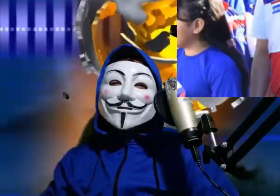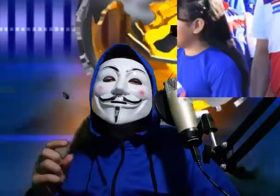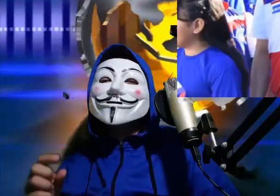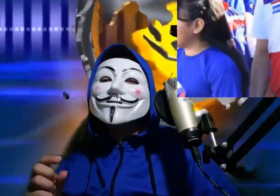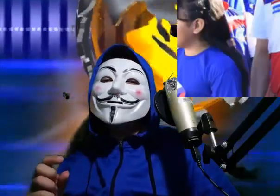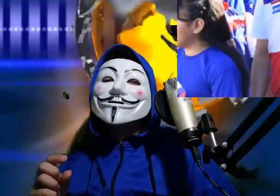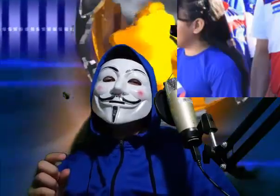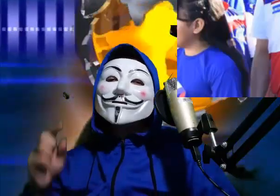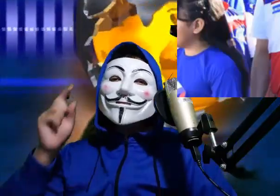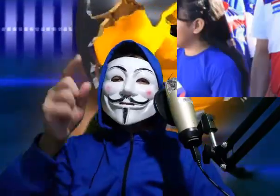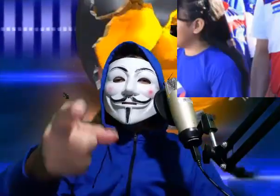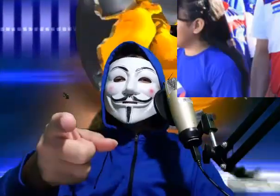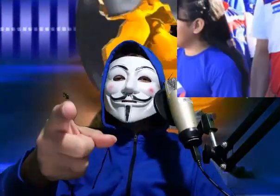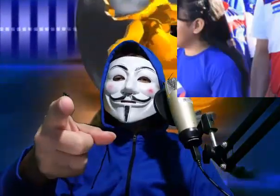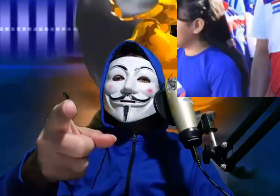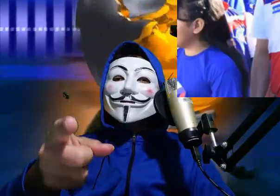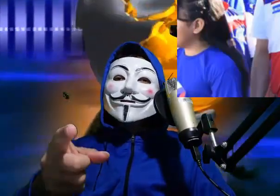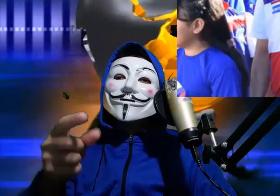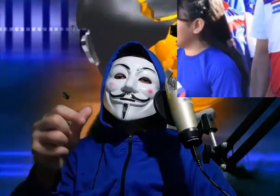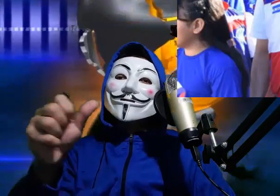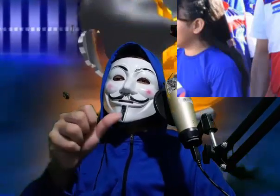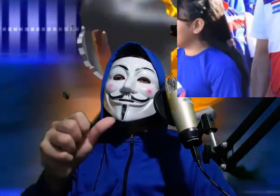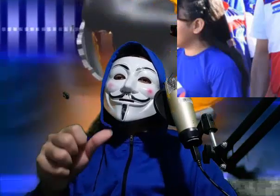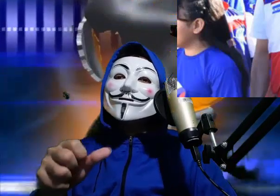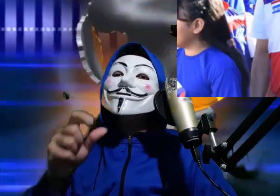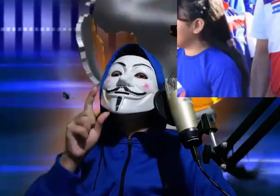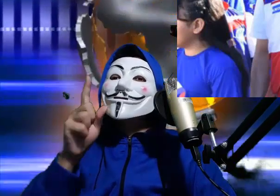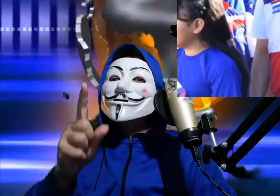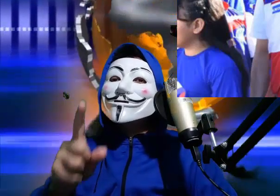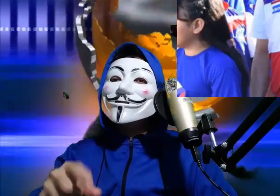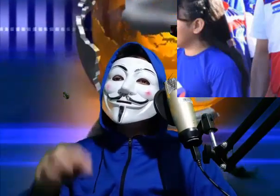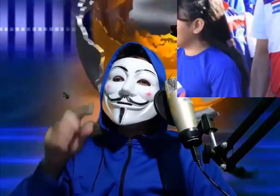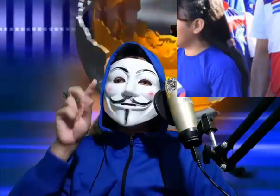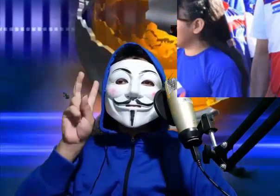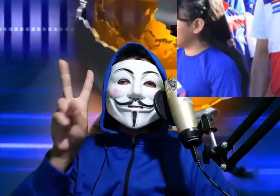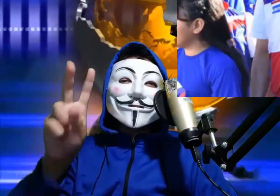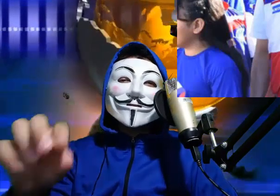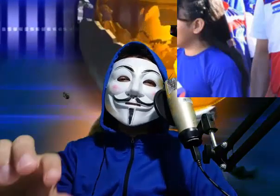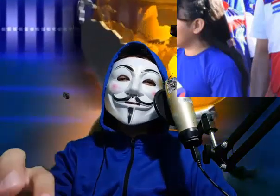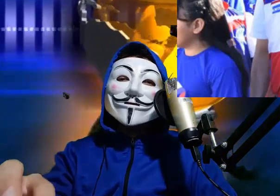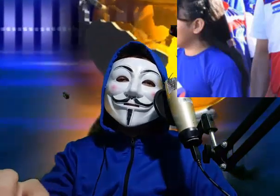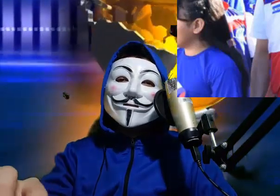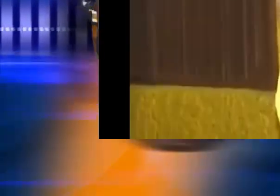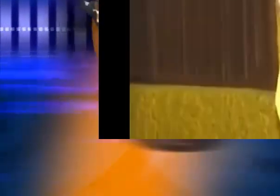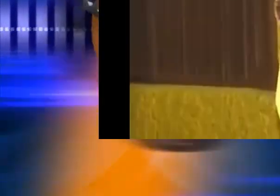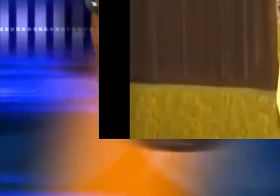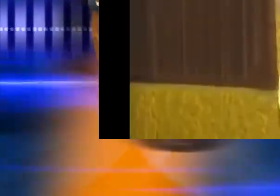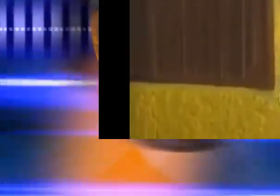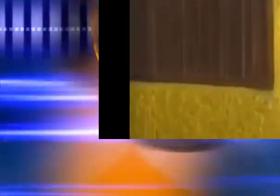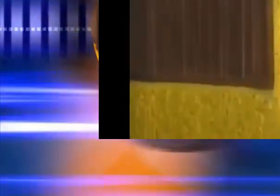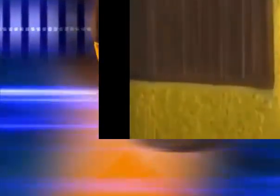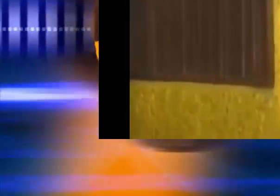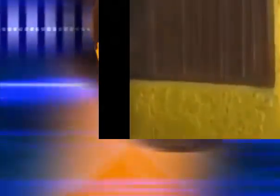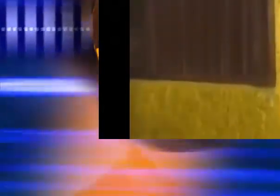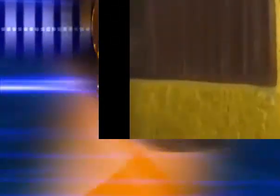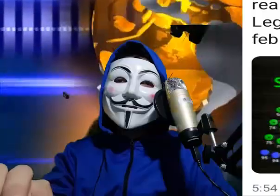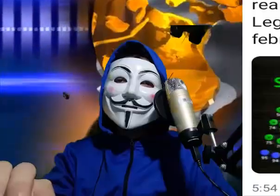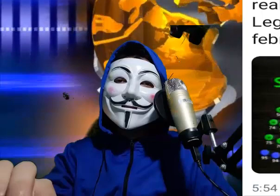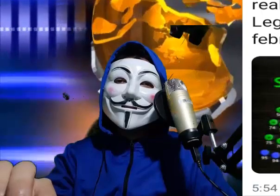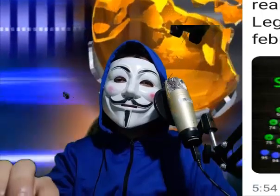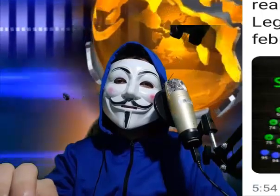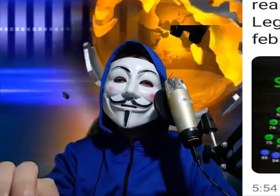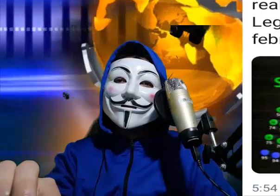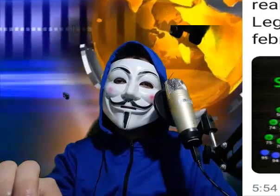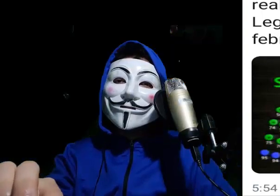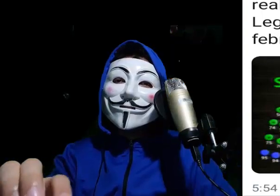Sentimos. Díganme, ¿ustedes confiarían en este maje como alcalde una segunda vez? ¡No, ni merga! Y